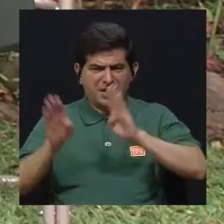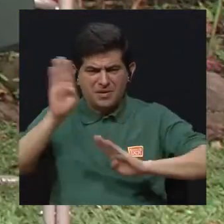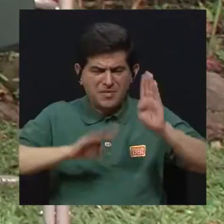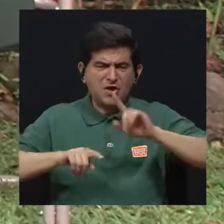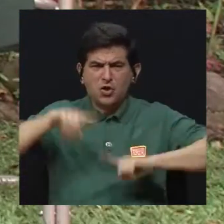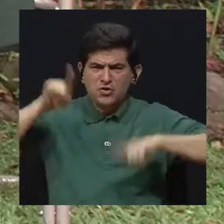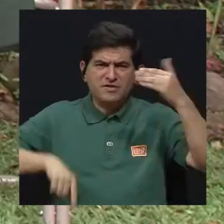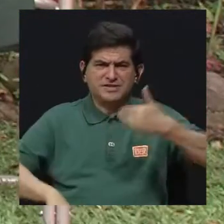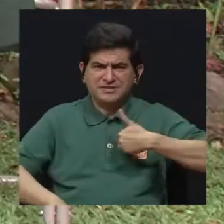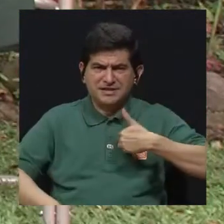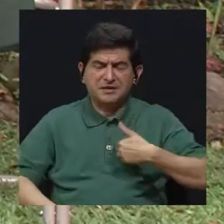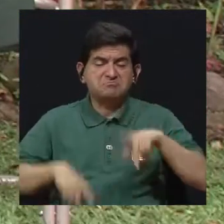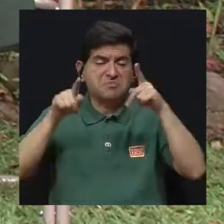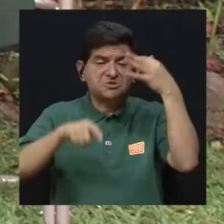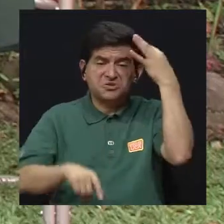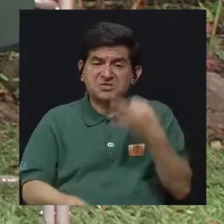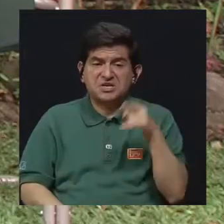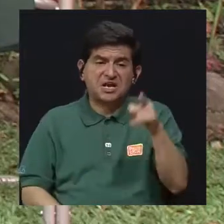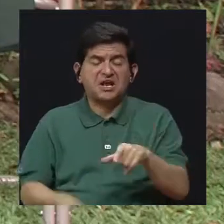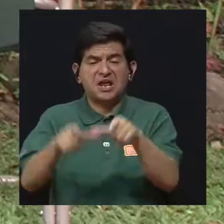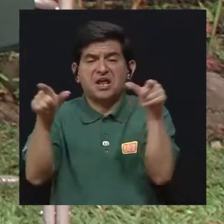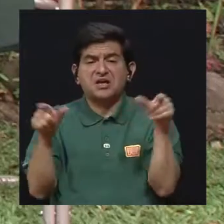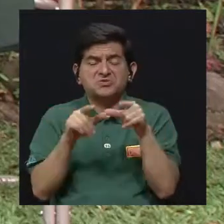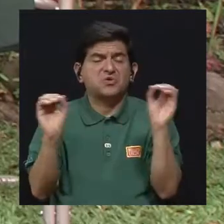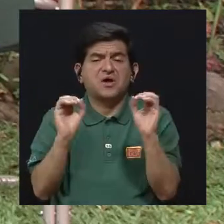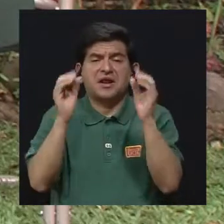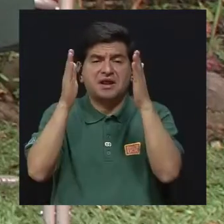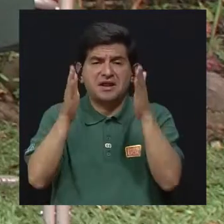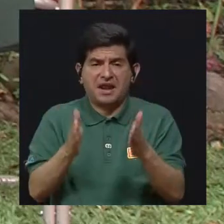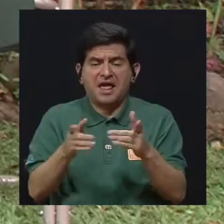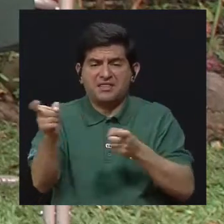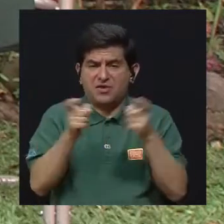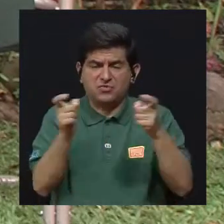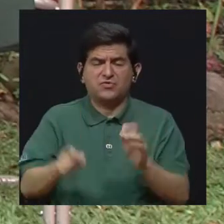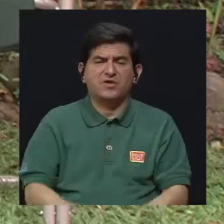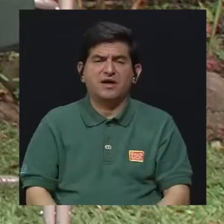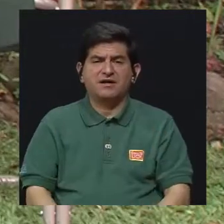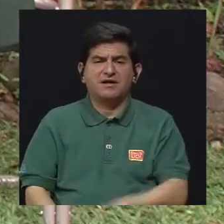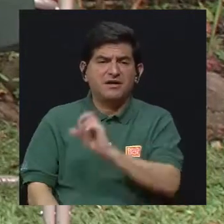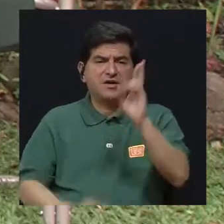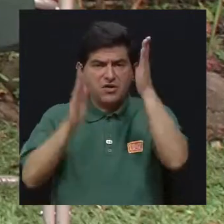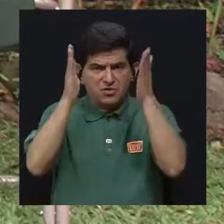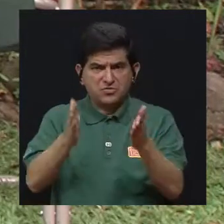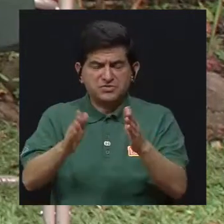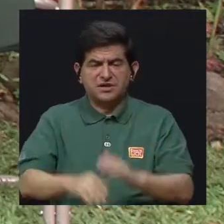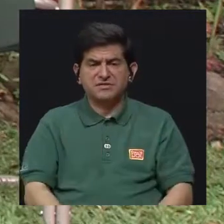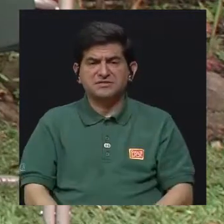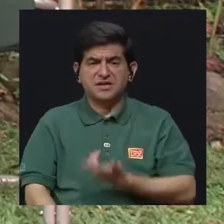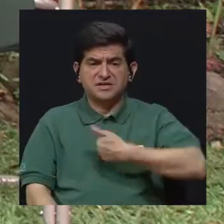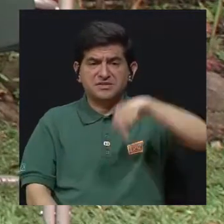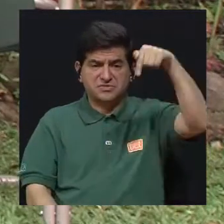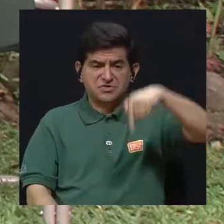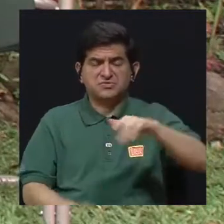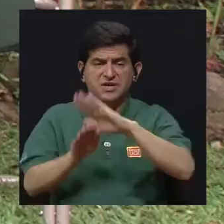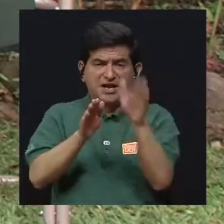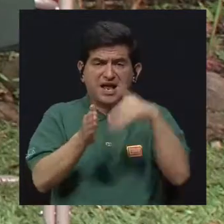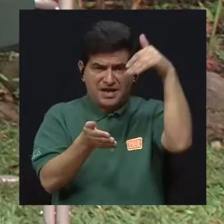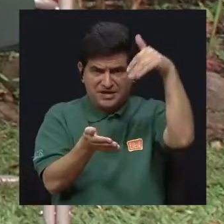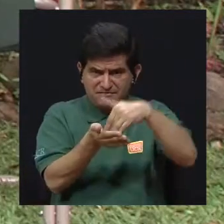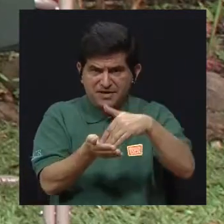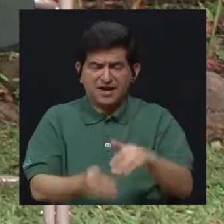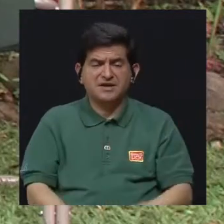esa. Más bien la gente ha creído que es un territorio de nadie, que los ticos, normalmente como muchos somos aquí del Valle